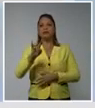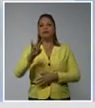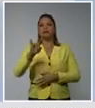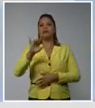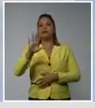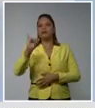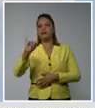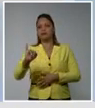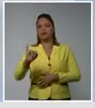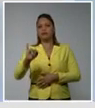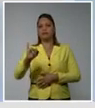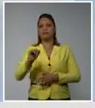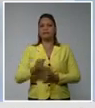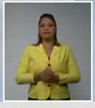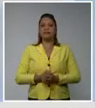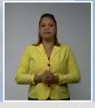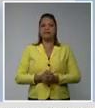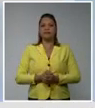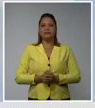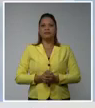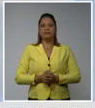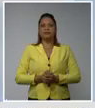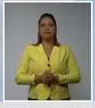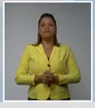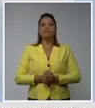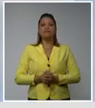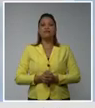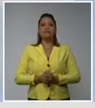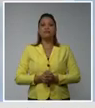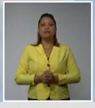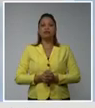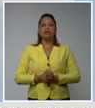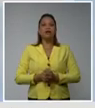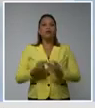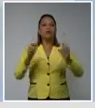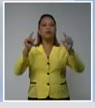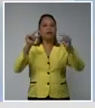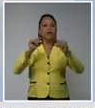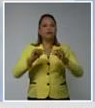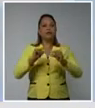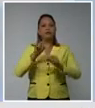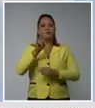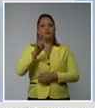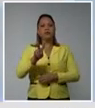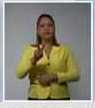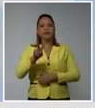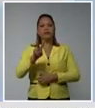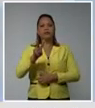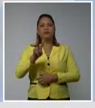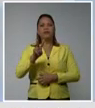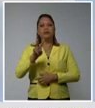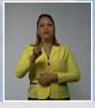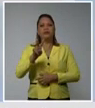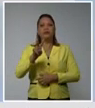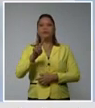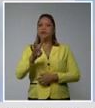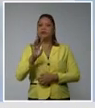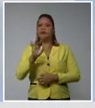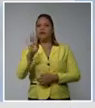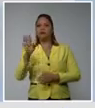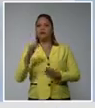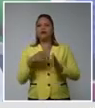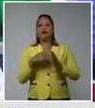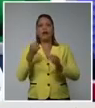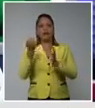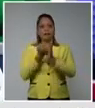3.956, que expresan una reducción de 271 pacientes activos